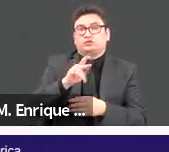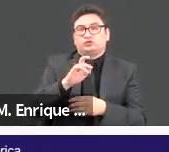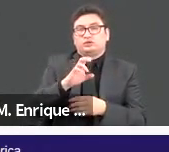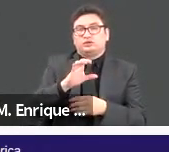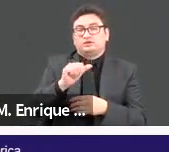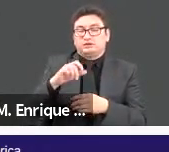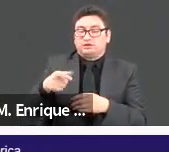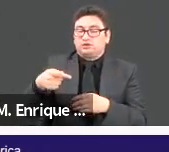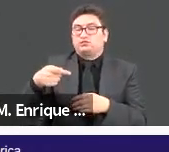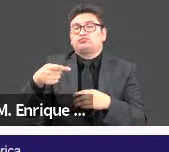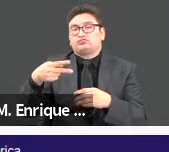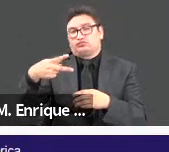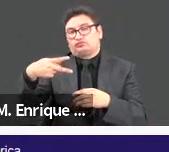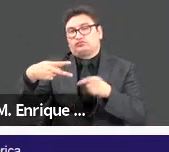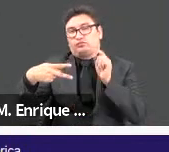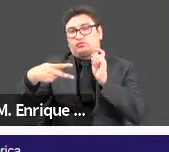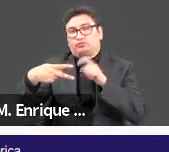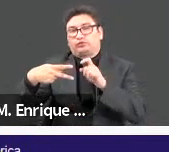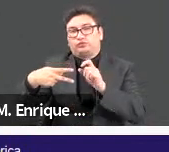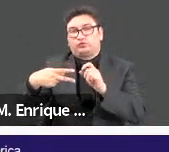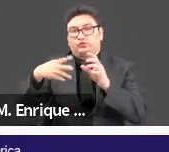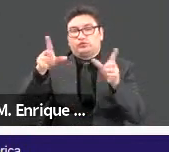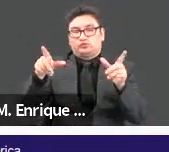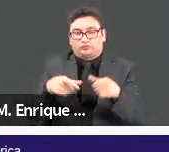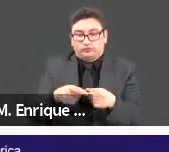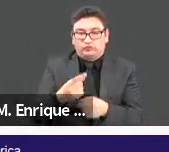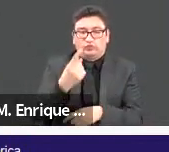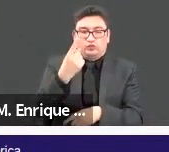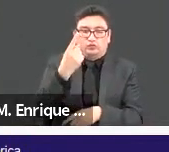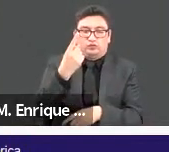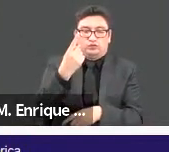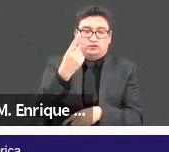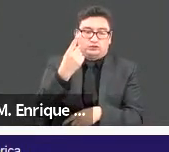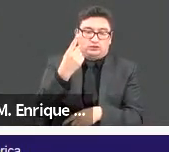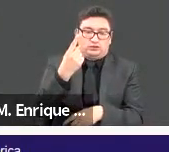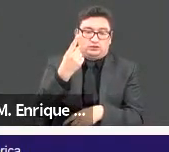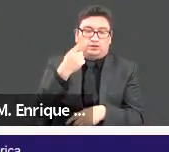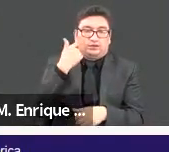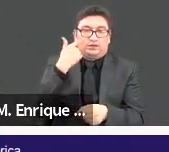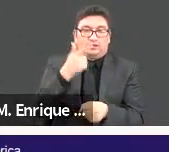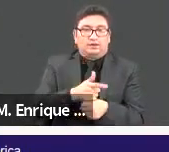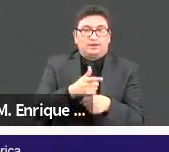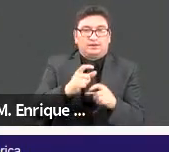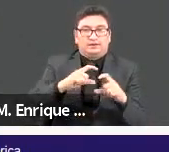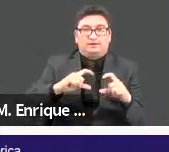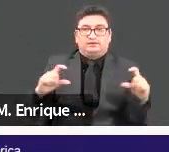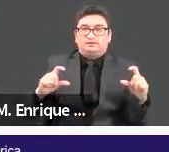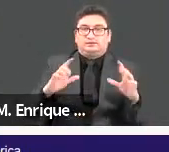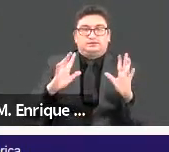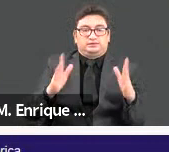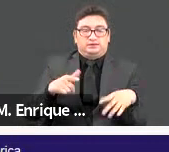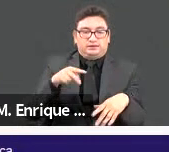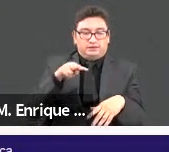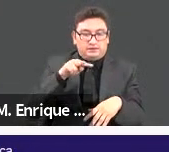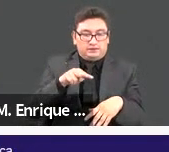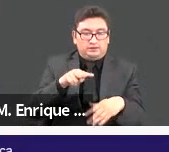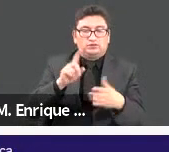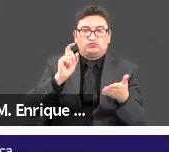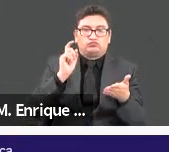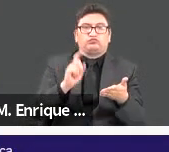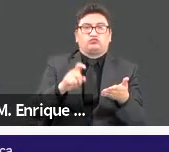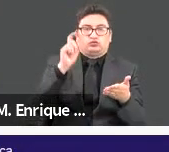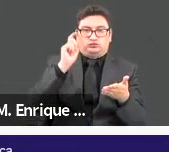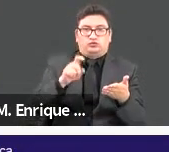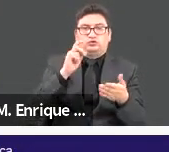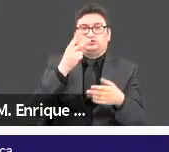hay una sola, ¿correcto? Y aquí está. La vamos a visualizar, le damos